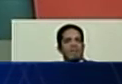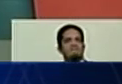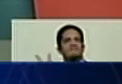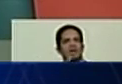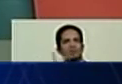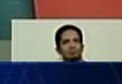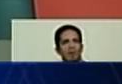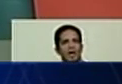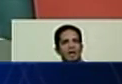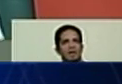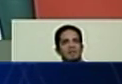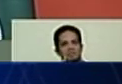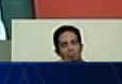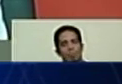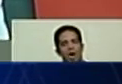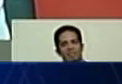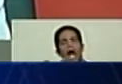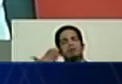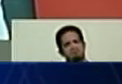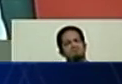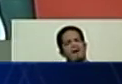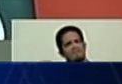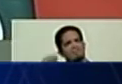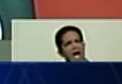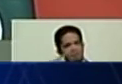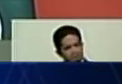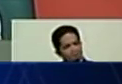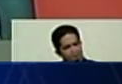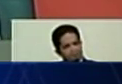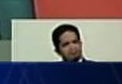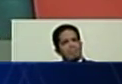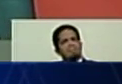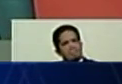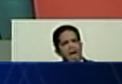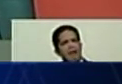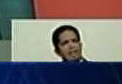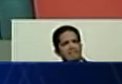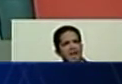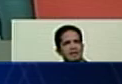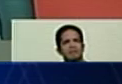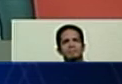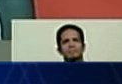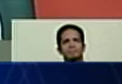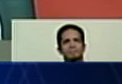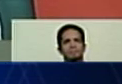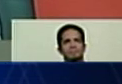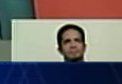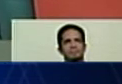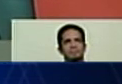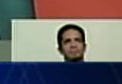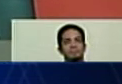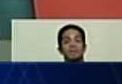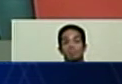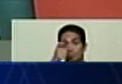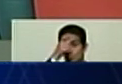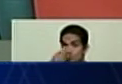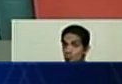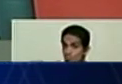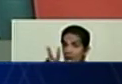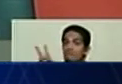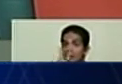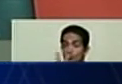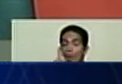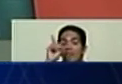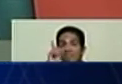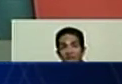que puedan firmar pactos de entrega de nuestro territorio. Debe el pueblo de Venezuela saber que